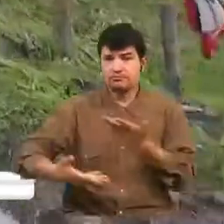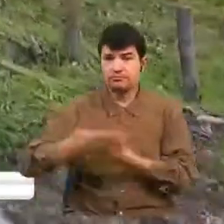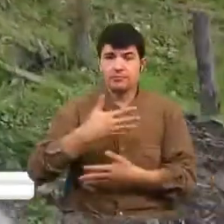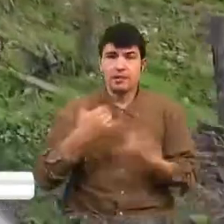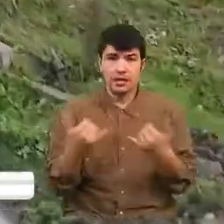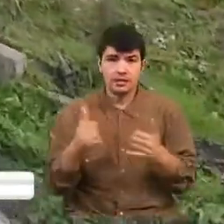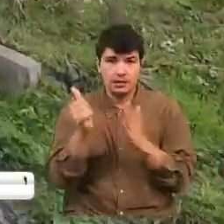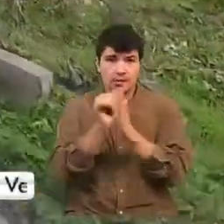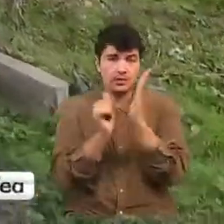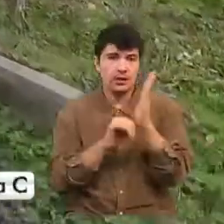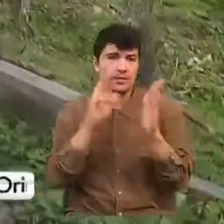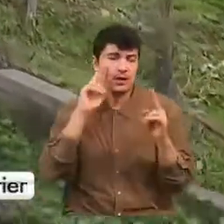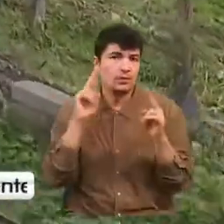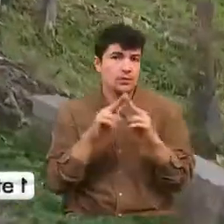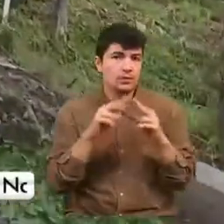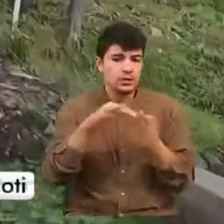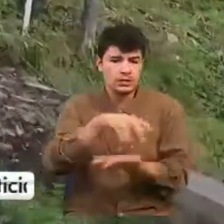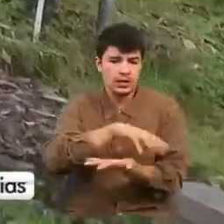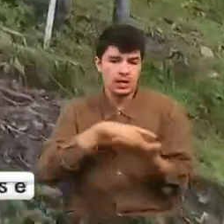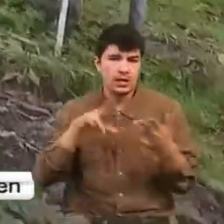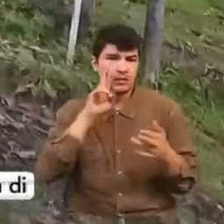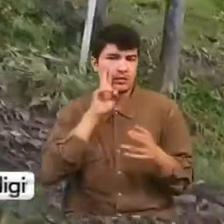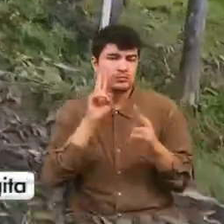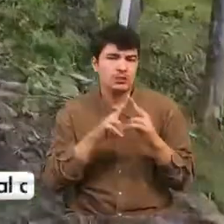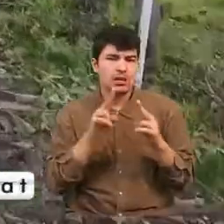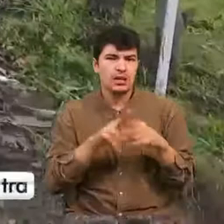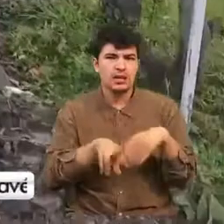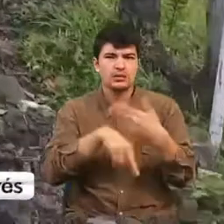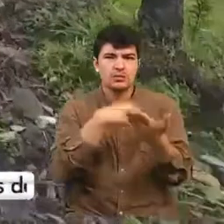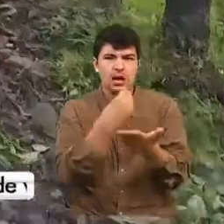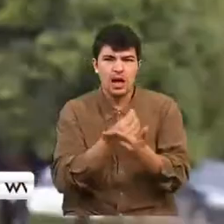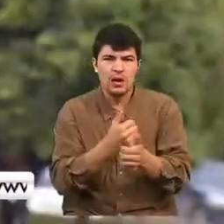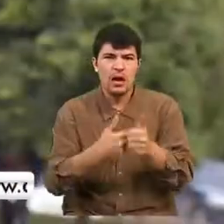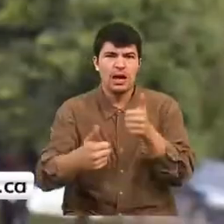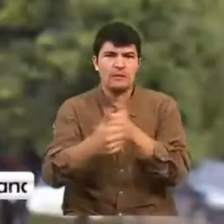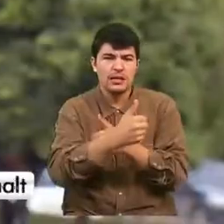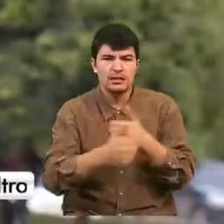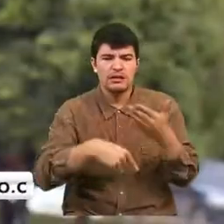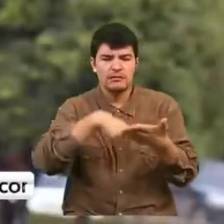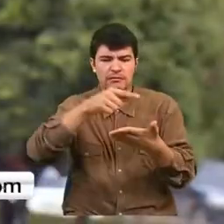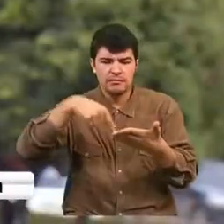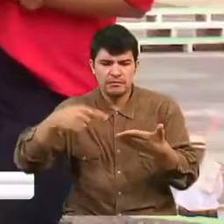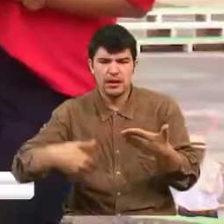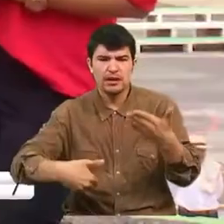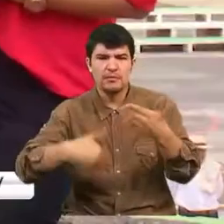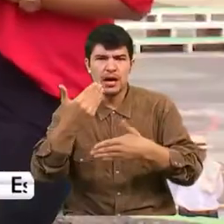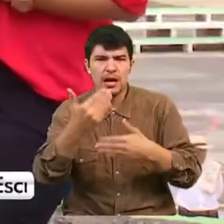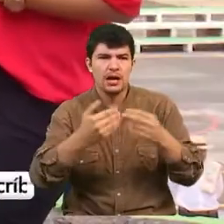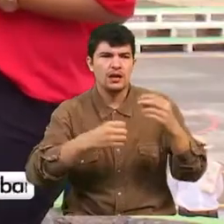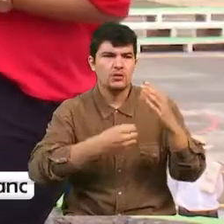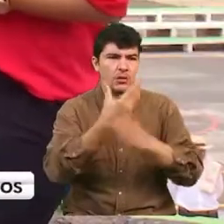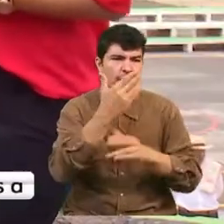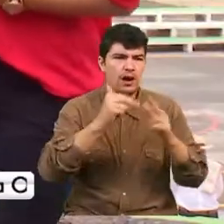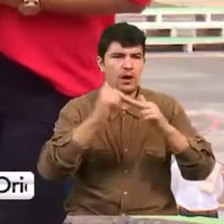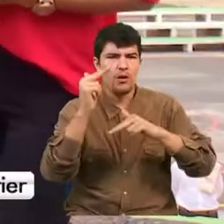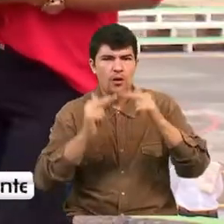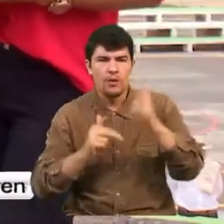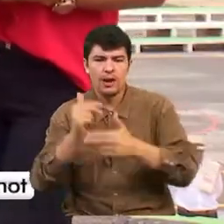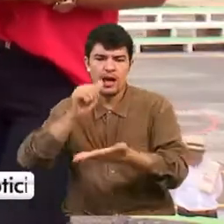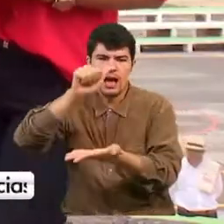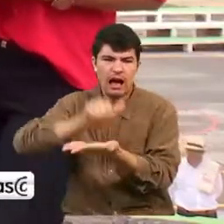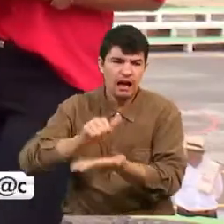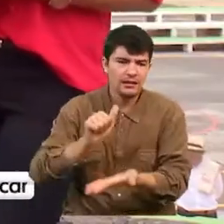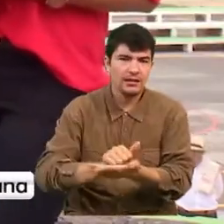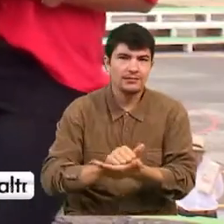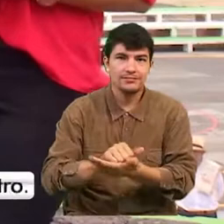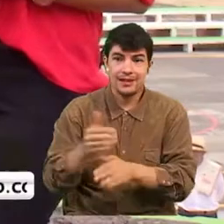integral donde vamos a ver resultados, avances, donde inauguramos obras, donde firmamos actas de inicio y nuevos compromisos. Estábamos viendo precisamente